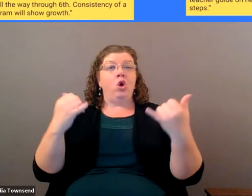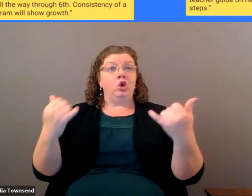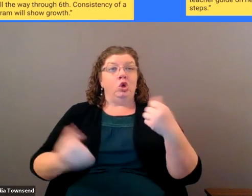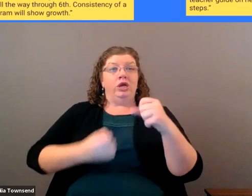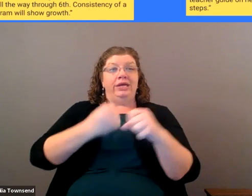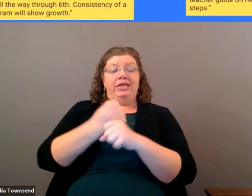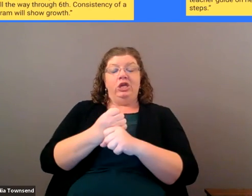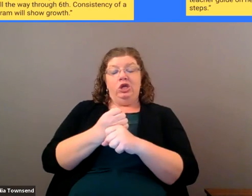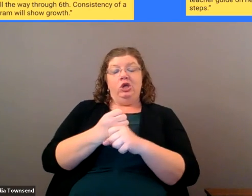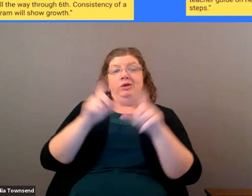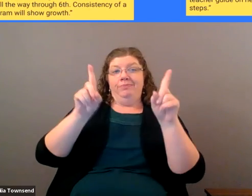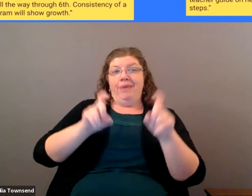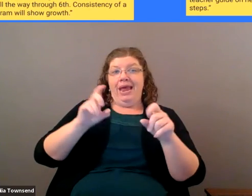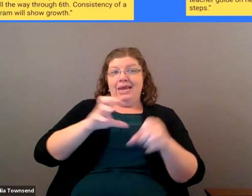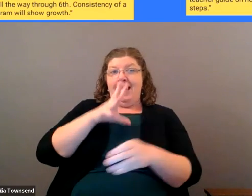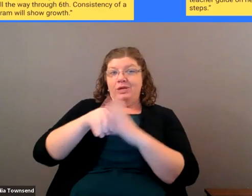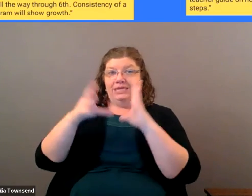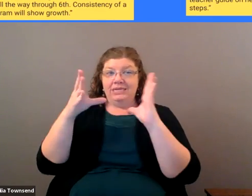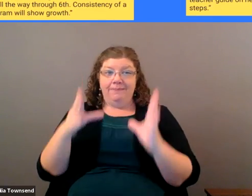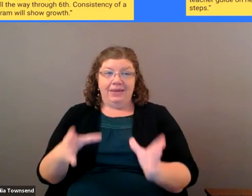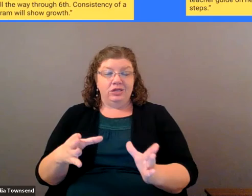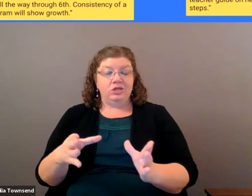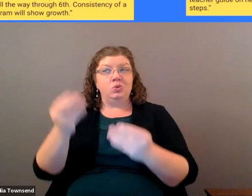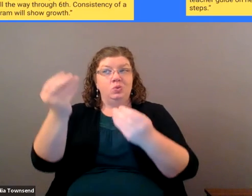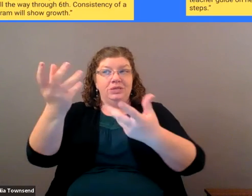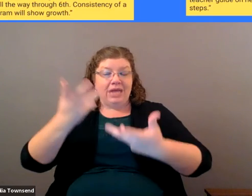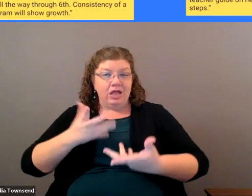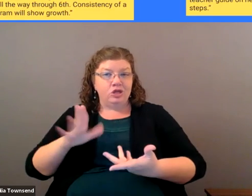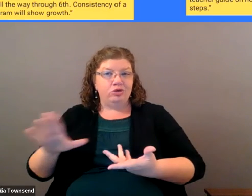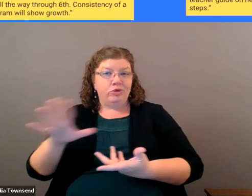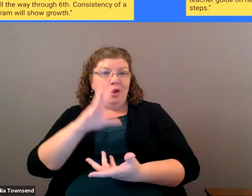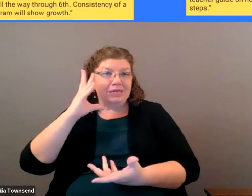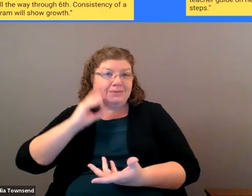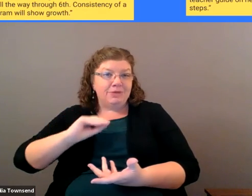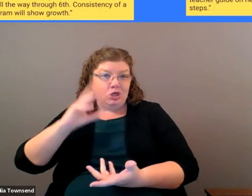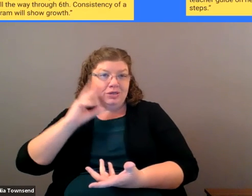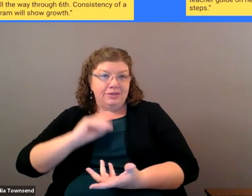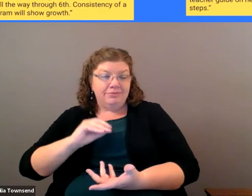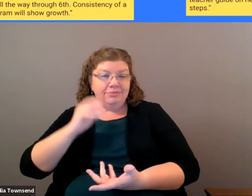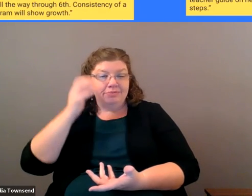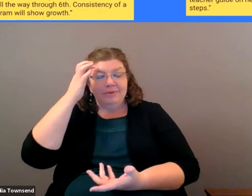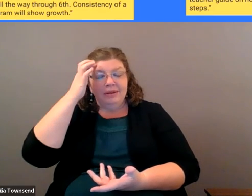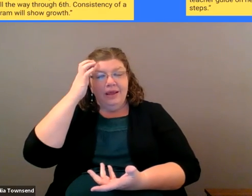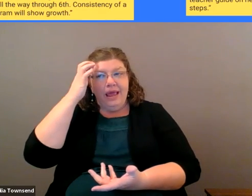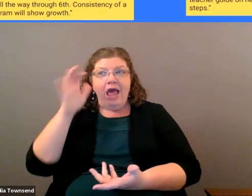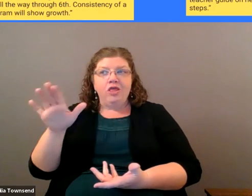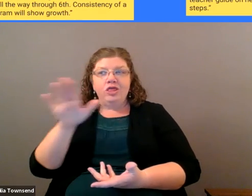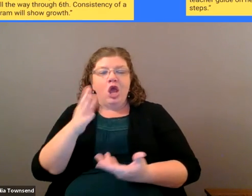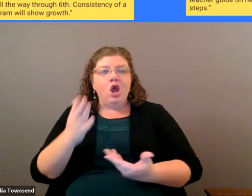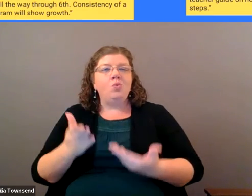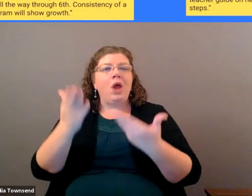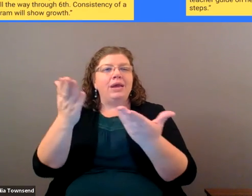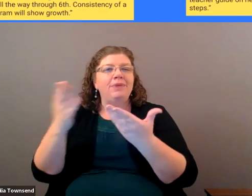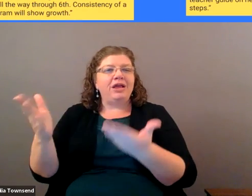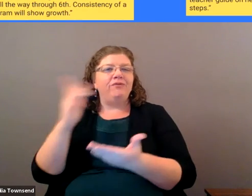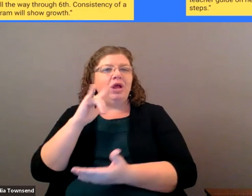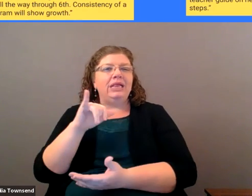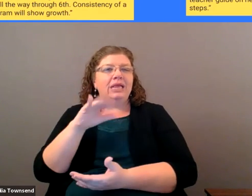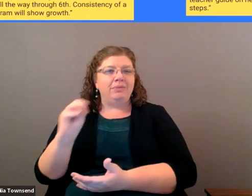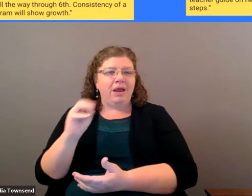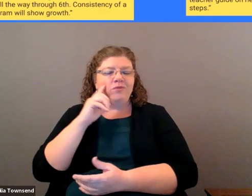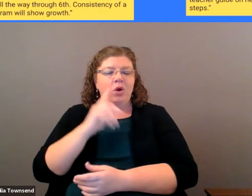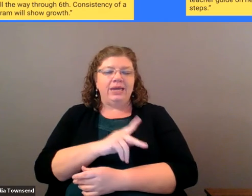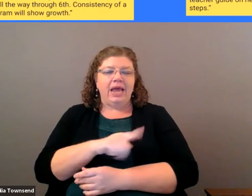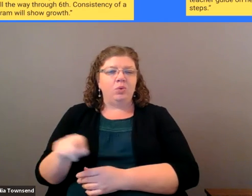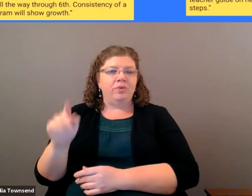es para los participantes del programa piloto de este año. Y estas son pues, las recomendaciones para este programa